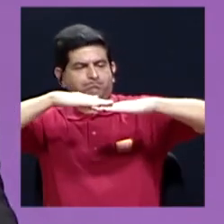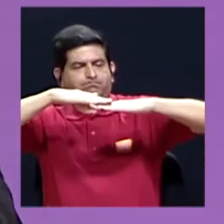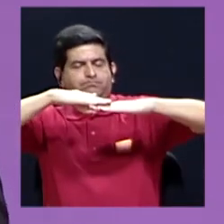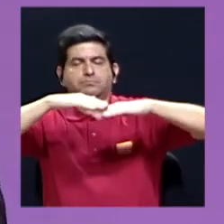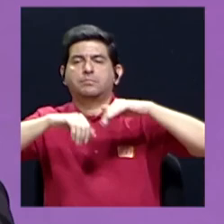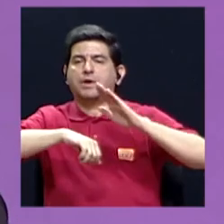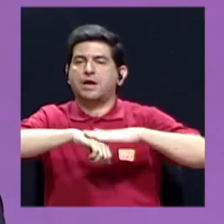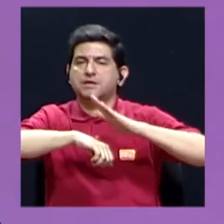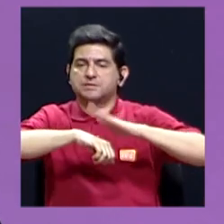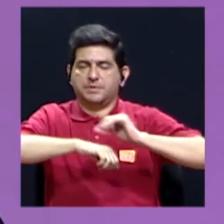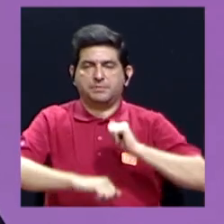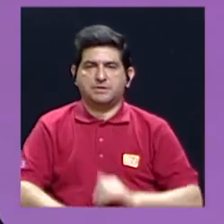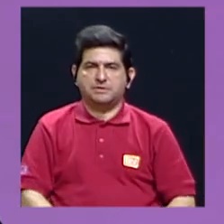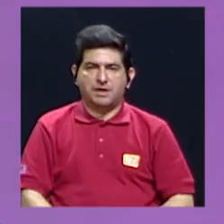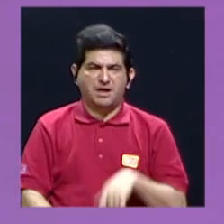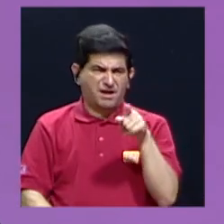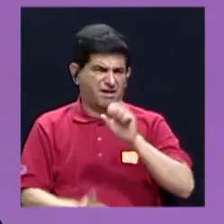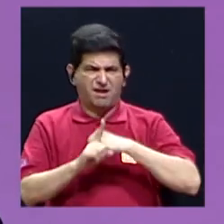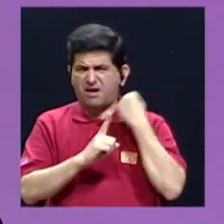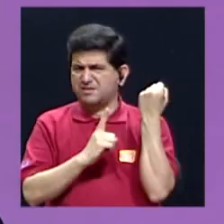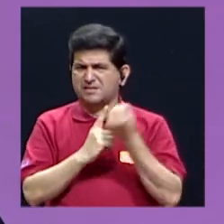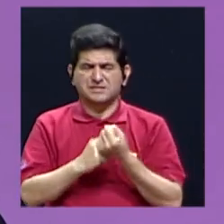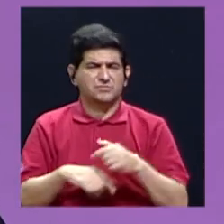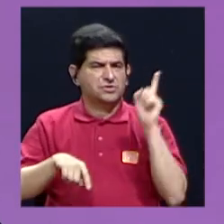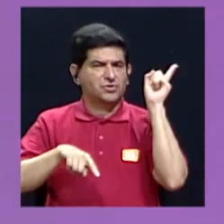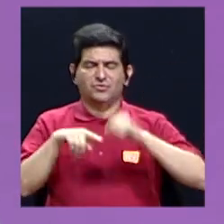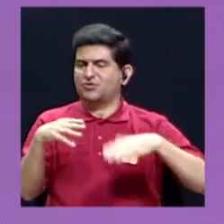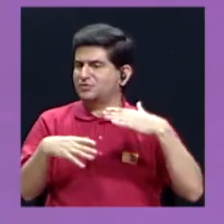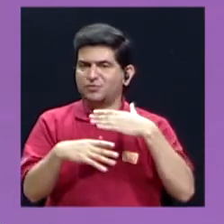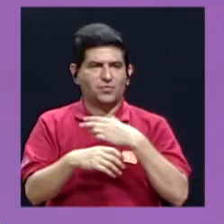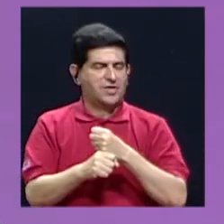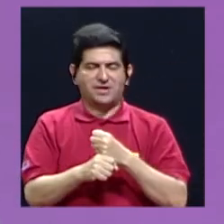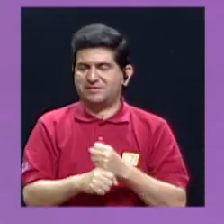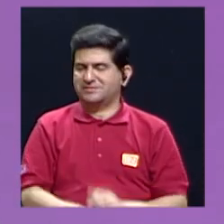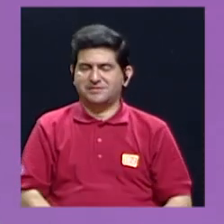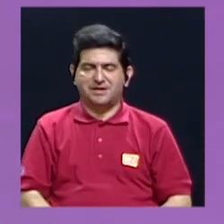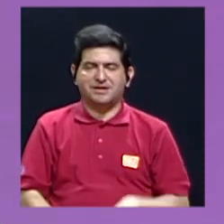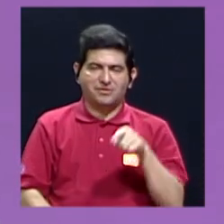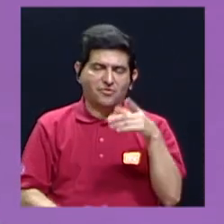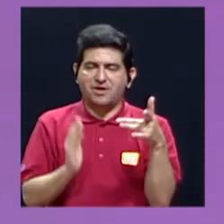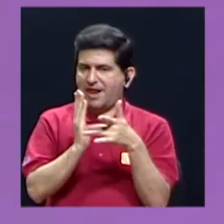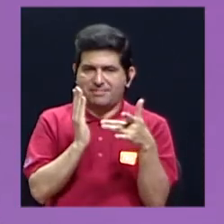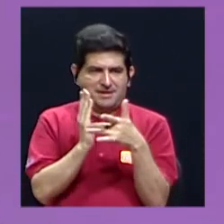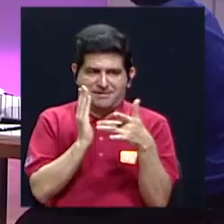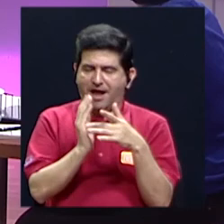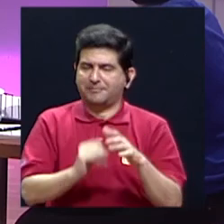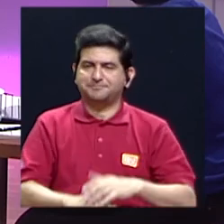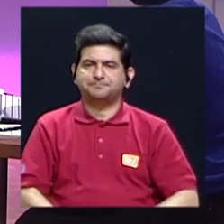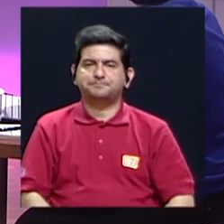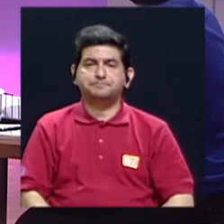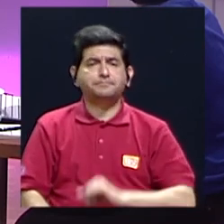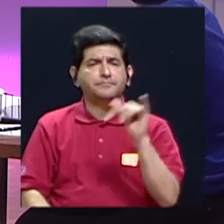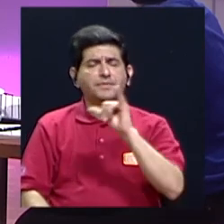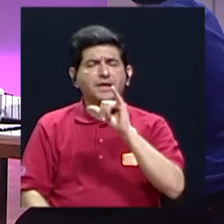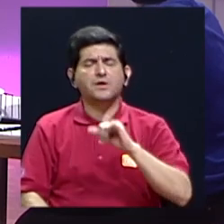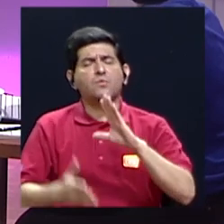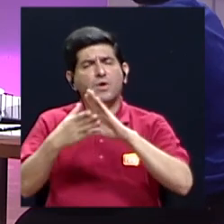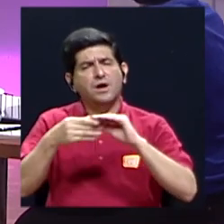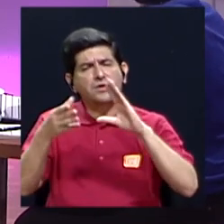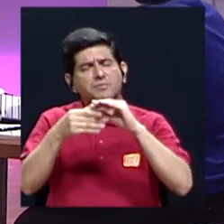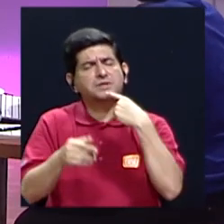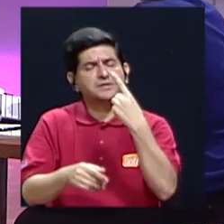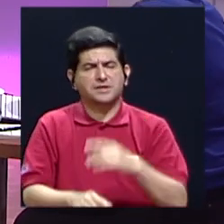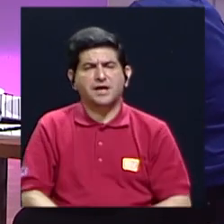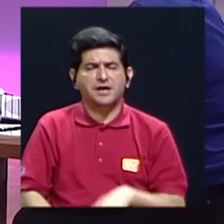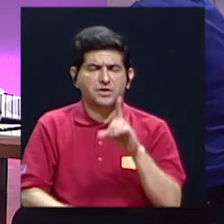es el máximo. Claro. De manera que eso no sería posible que suceda esto con la técnica, ¿verdad? Acá acá también nos den un comentario